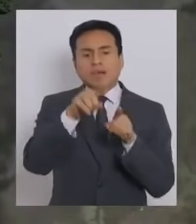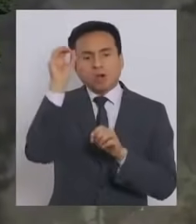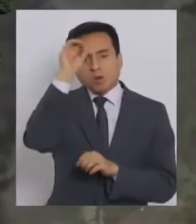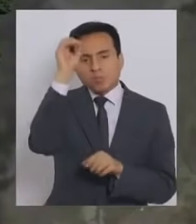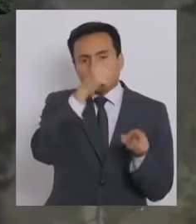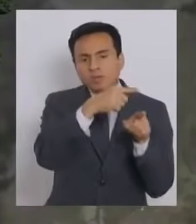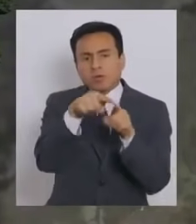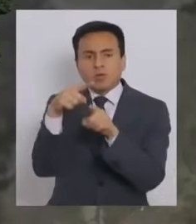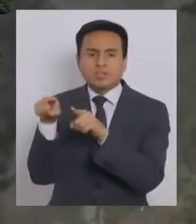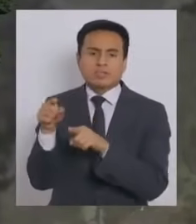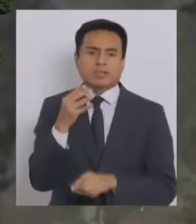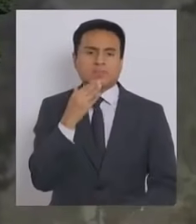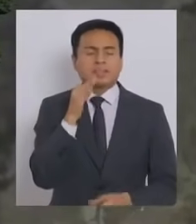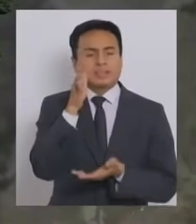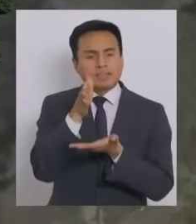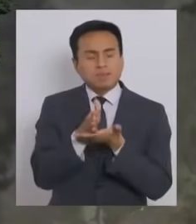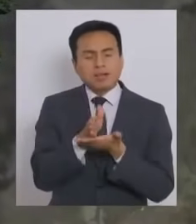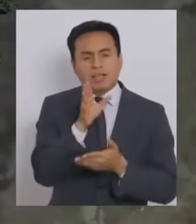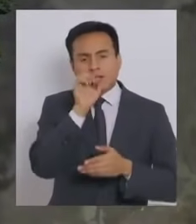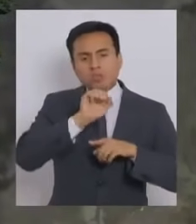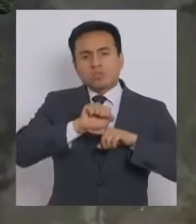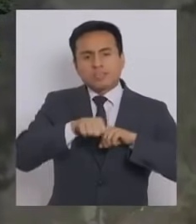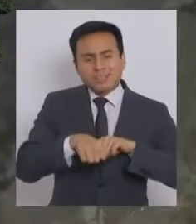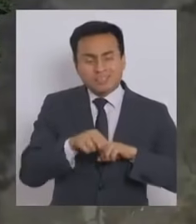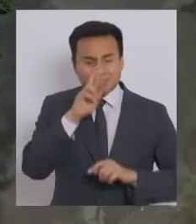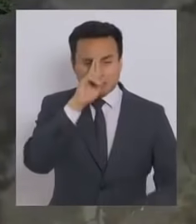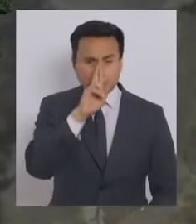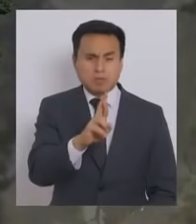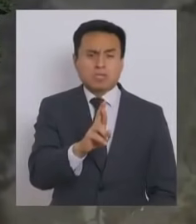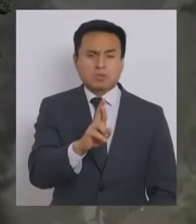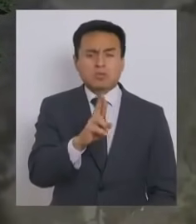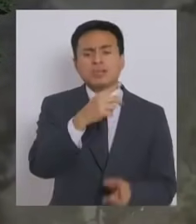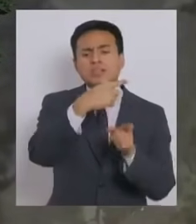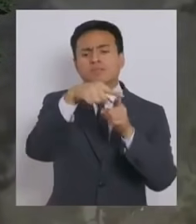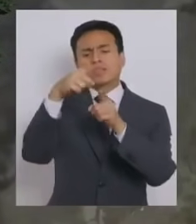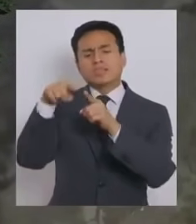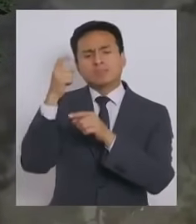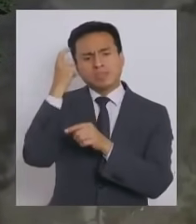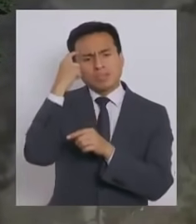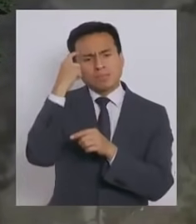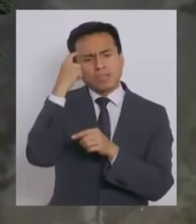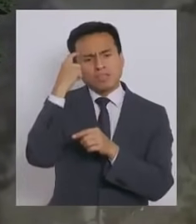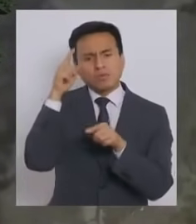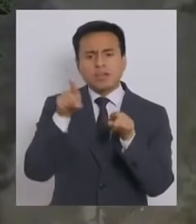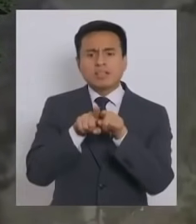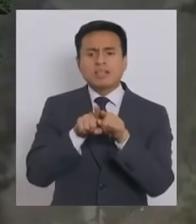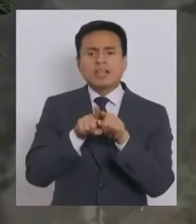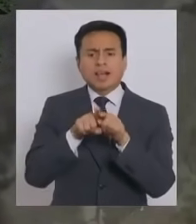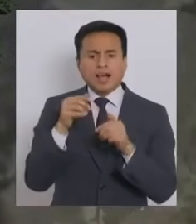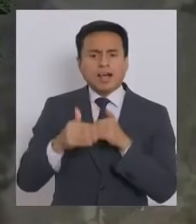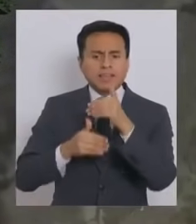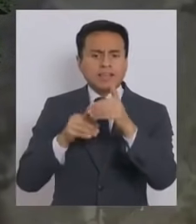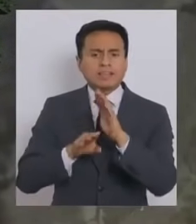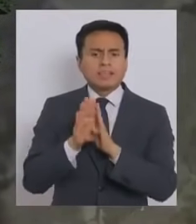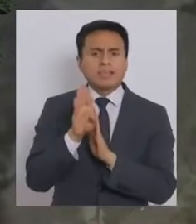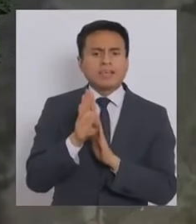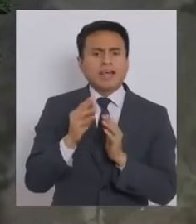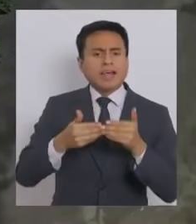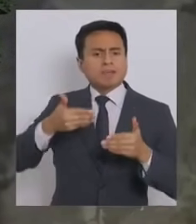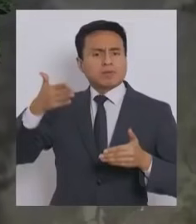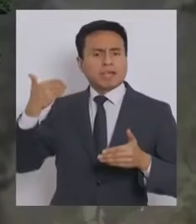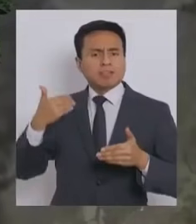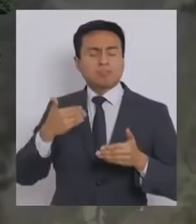opiniones y debe ser la tolerancia, debe ser el respeto a los distintos pensamientos lo que nos lleve adelante. Y así como en el pasado